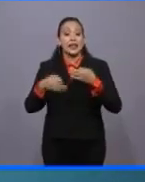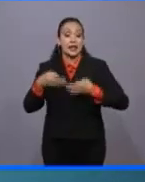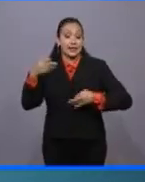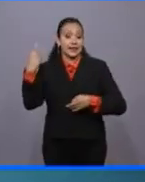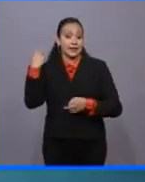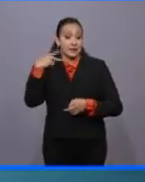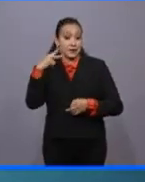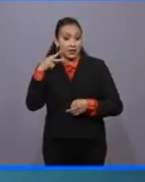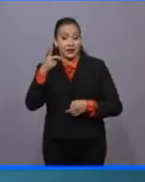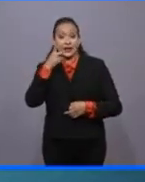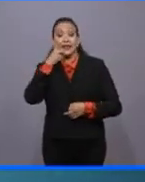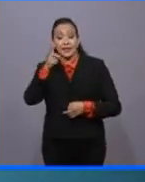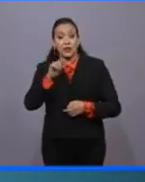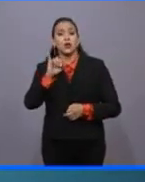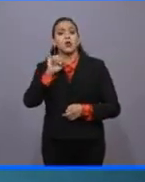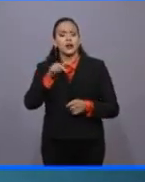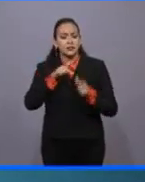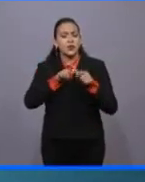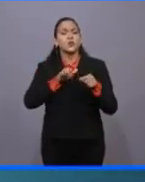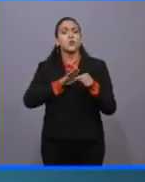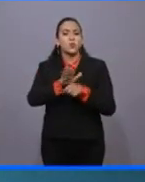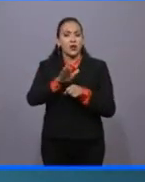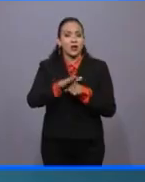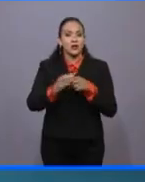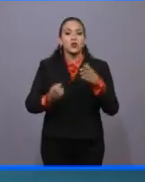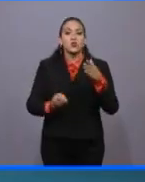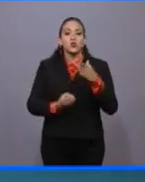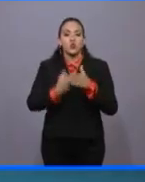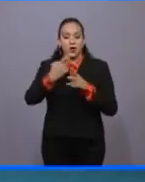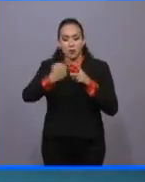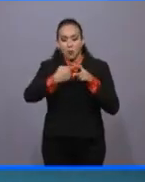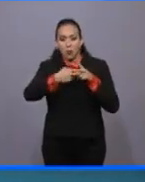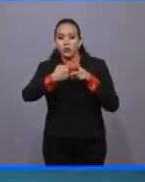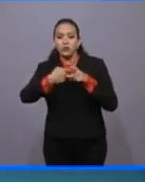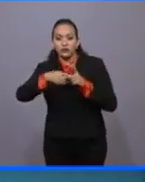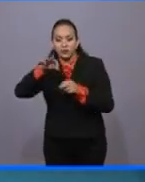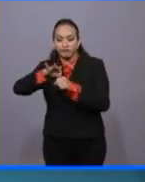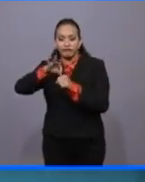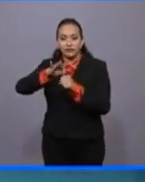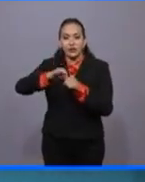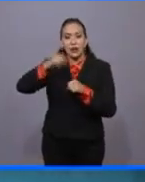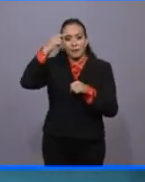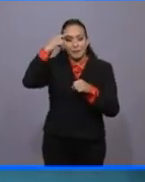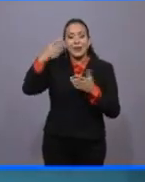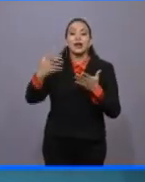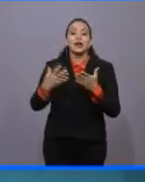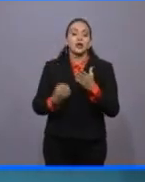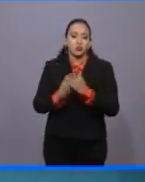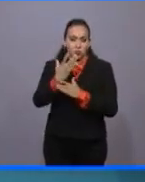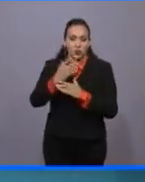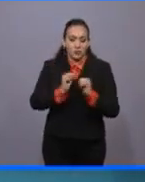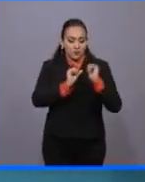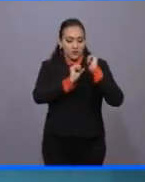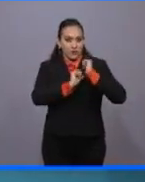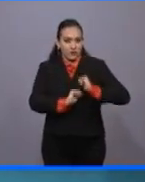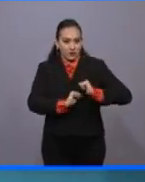Veracruz, que consideró procedente un nuevo recuento total de votos en la elección para renovar autoridades en el municipio